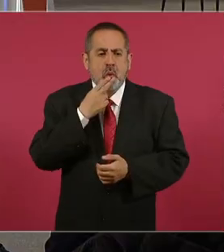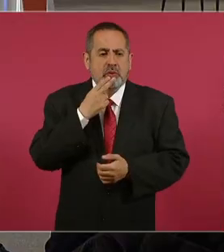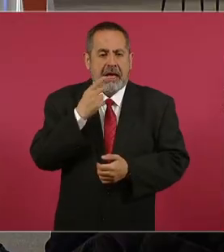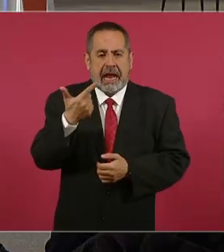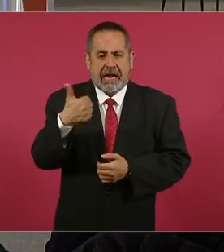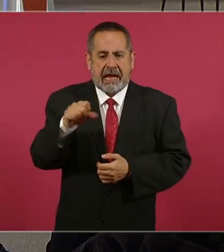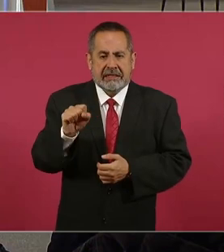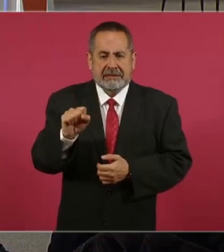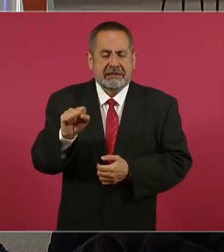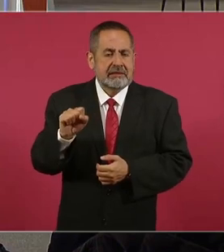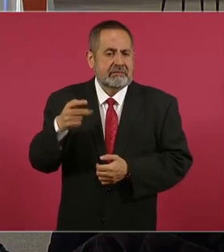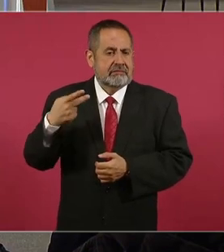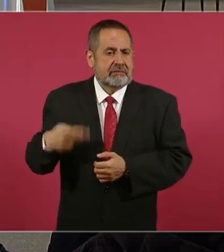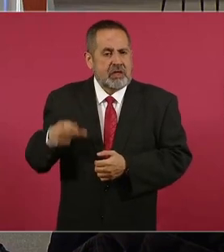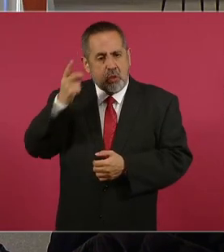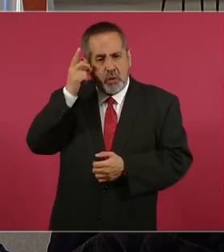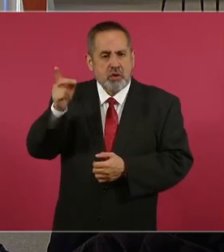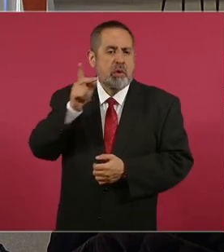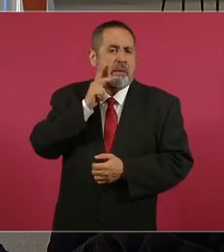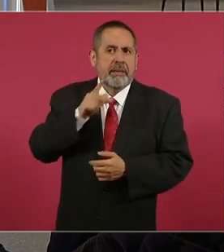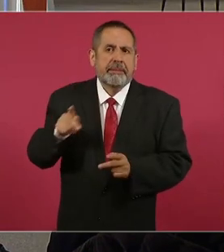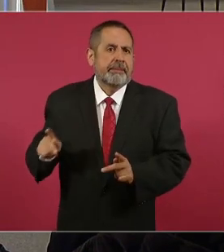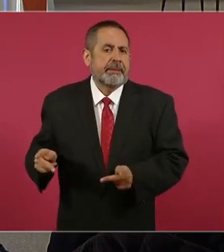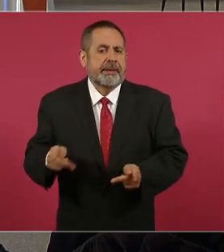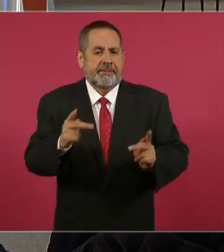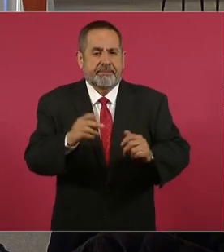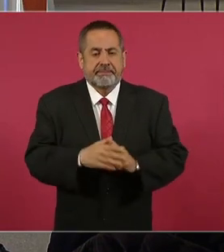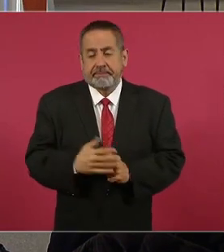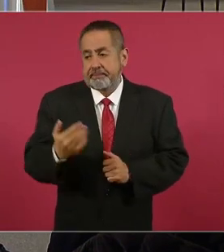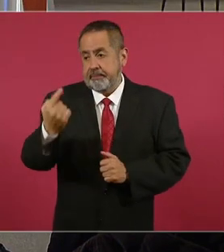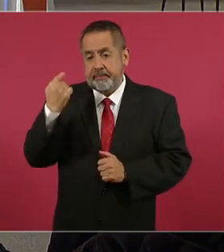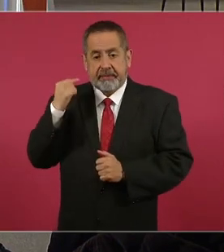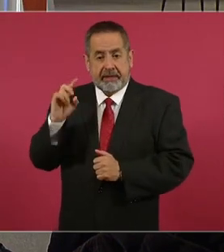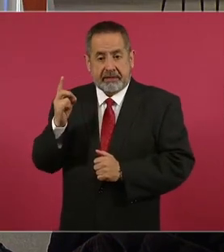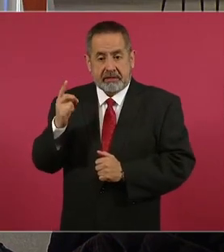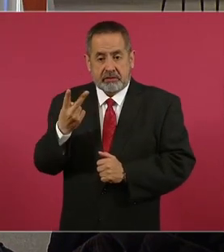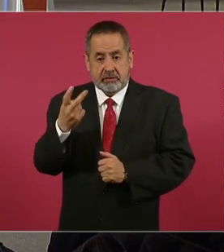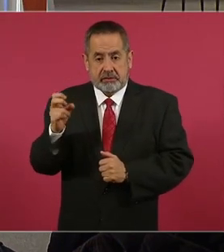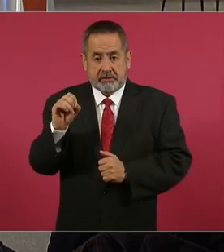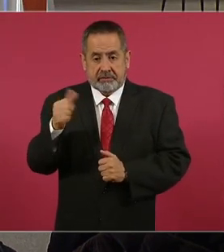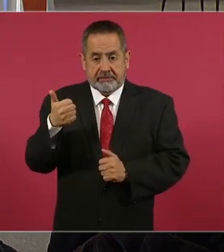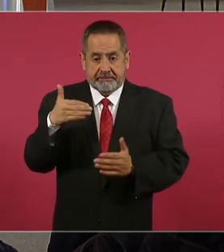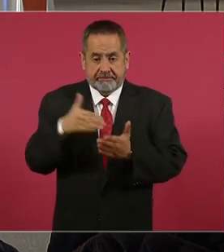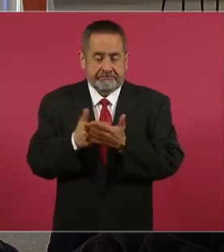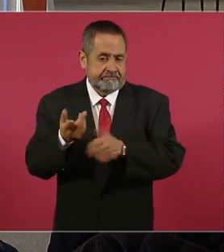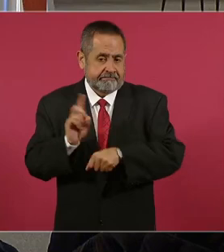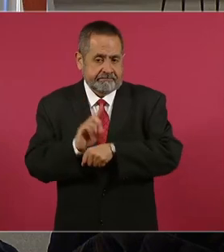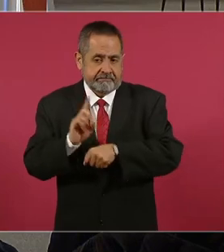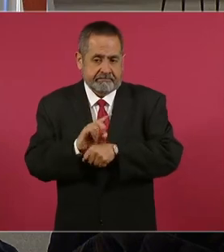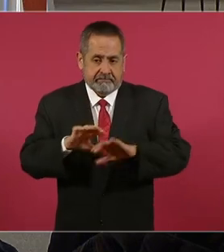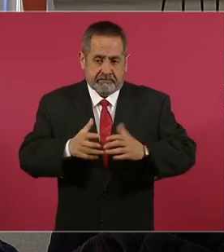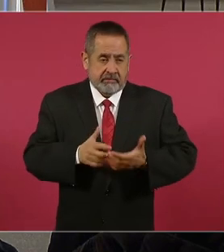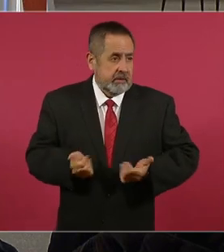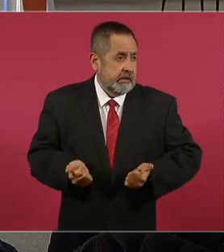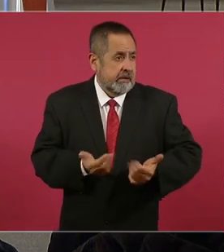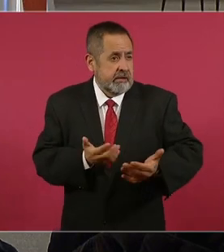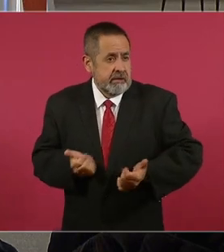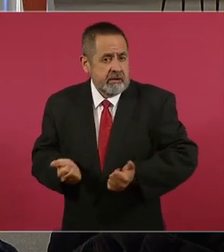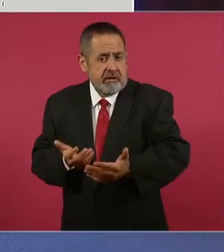Pemex. El mes de diciembre abastecimos 206.000 barriles diarios de gas